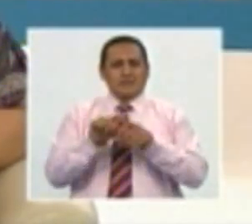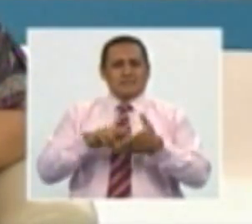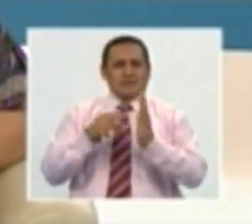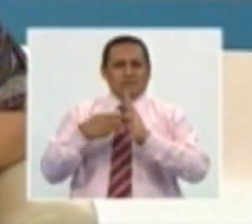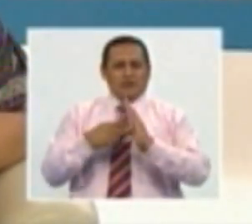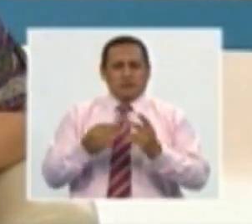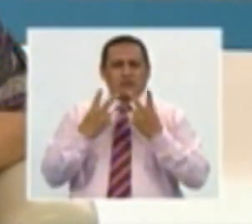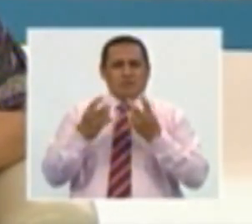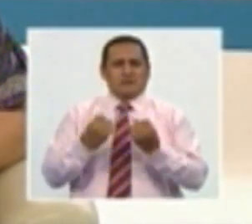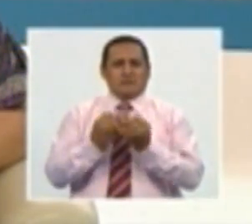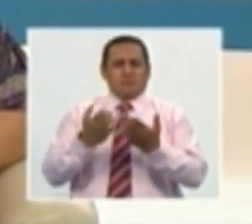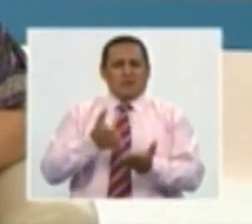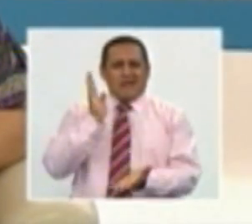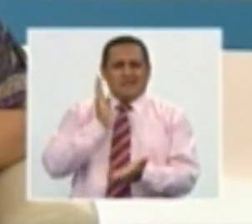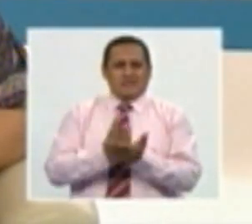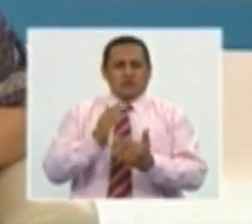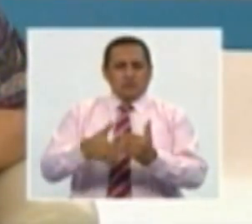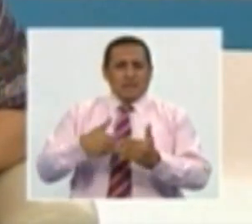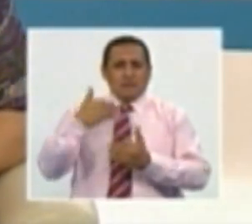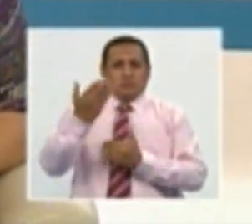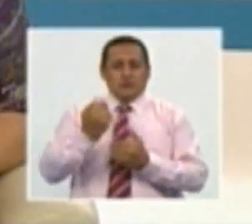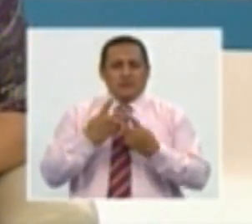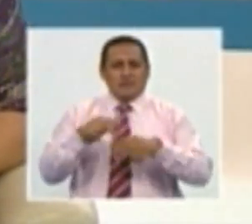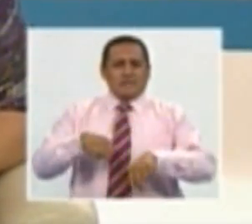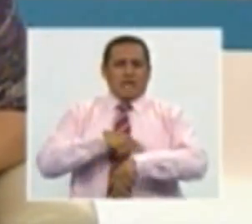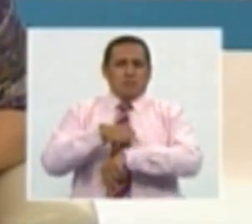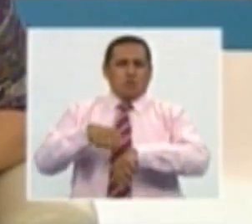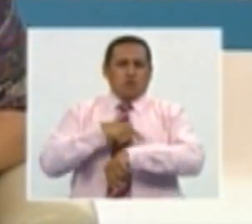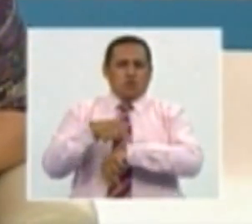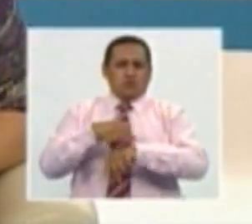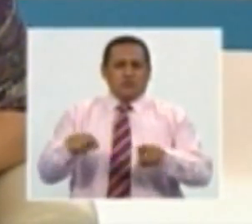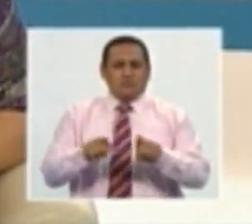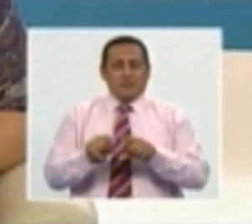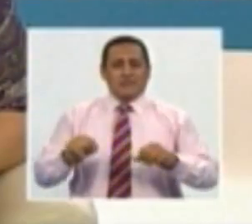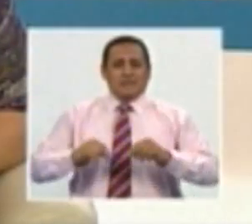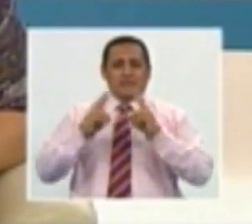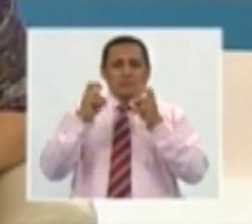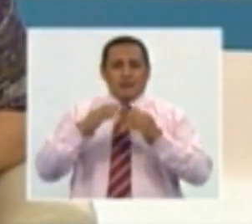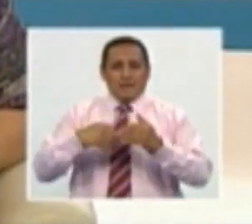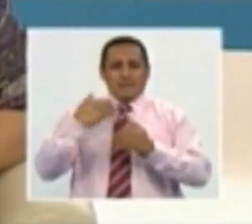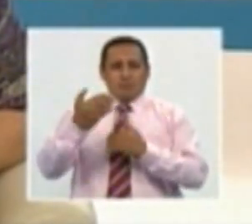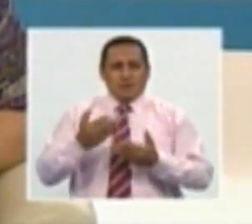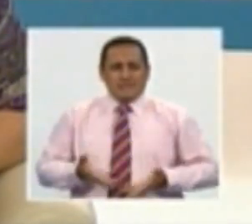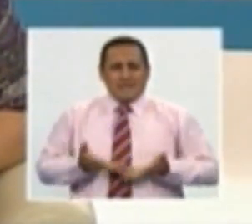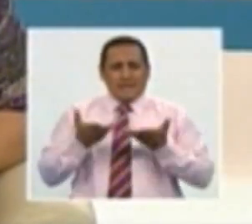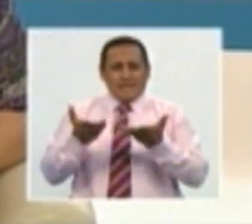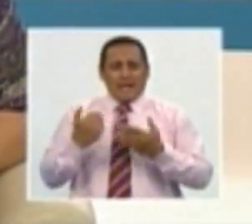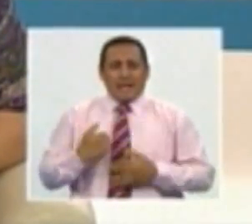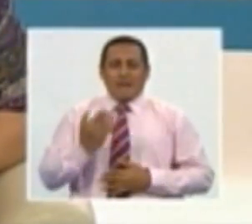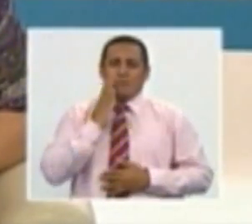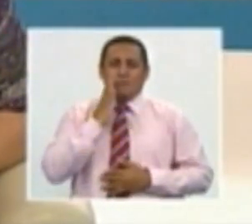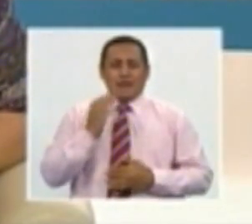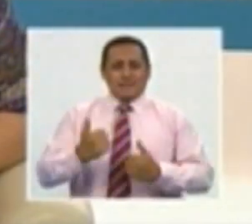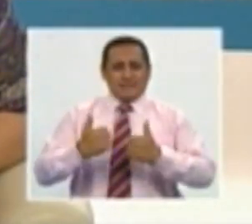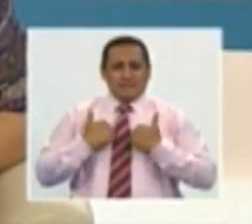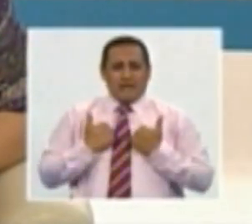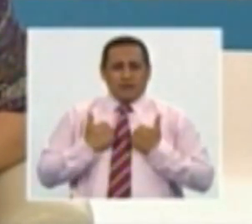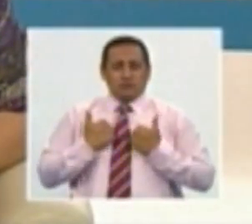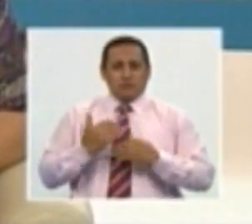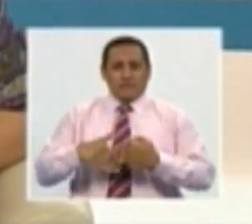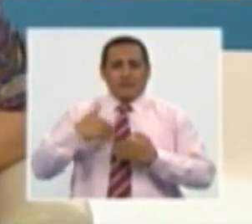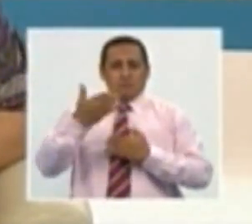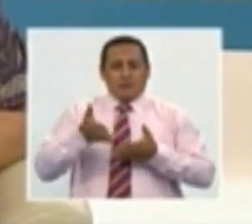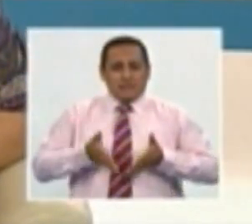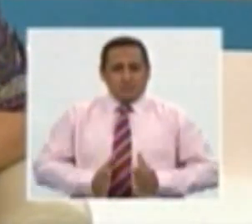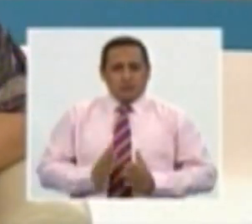han significado una sentencia posterior en que se retrasó tanto los temas que cuando finalmente se le da a la madre el descanso